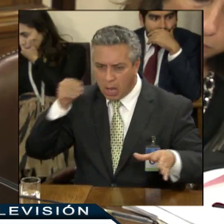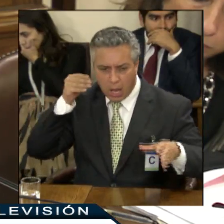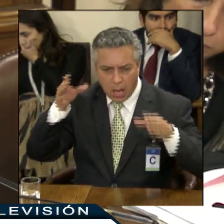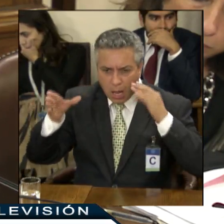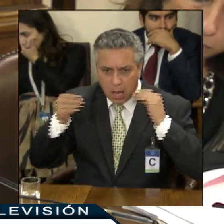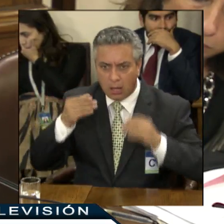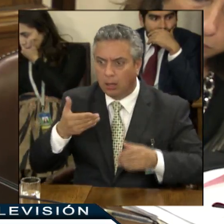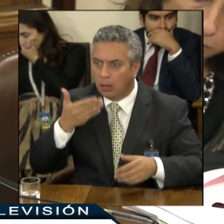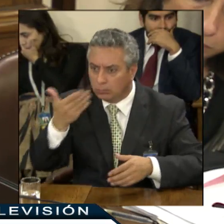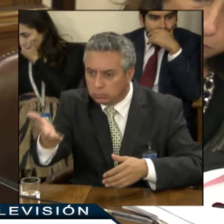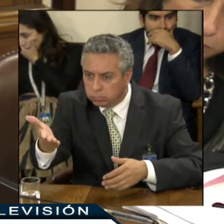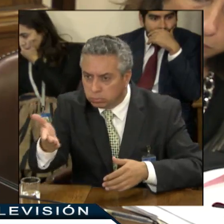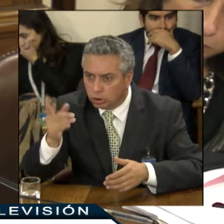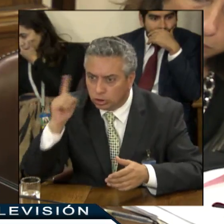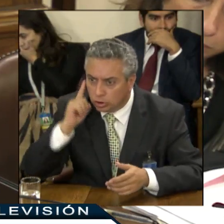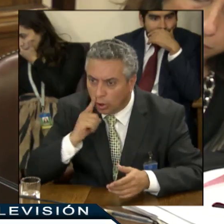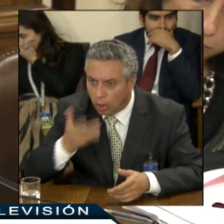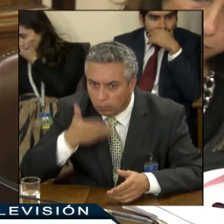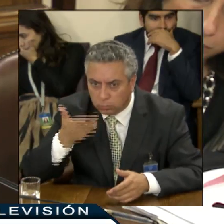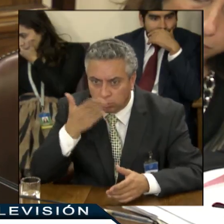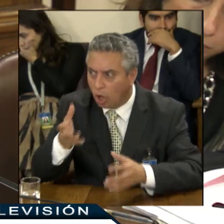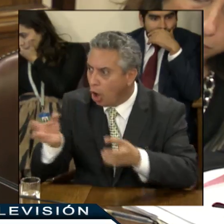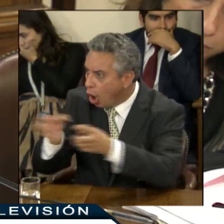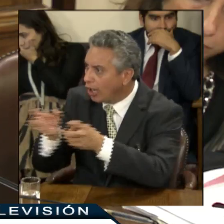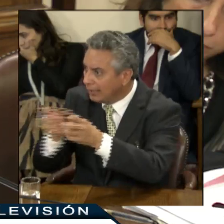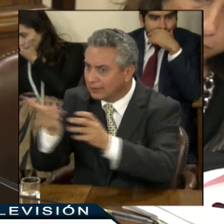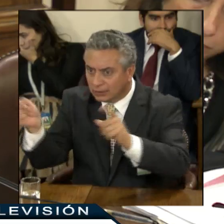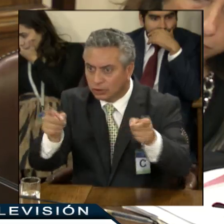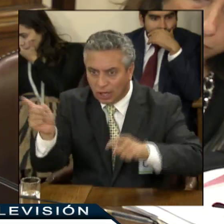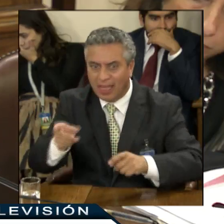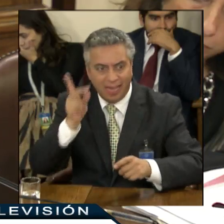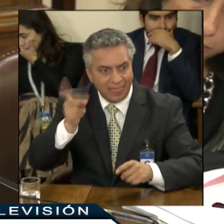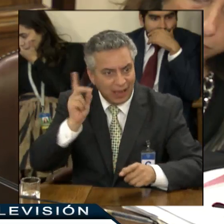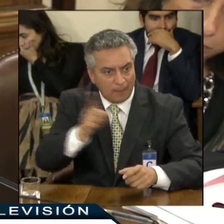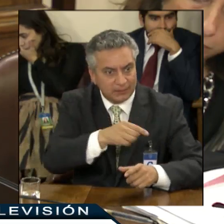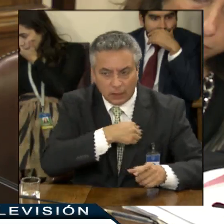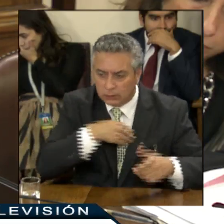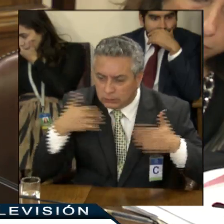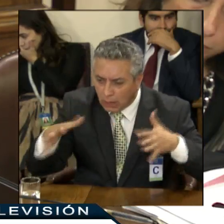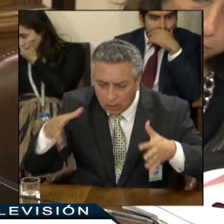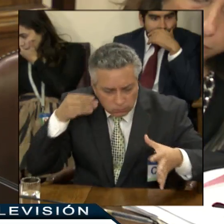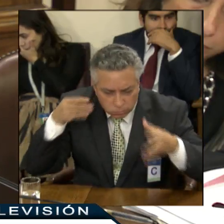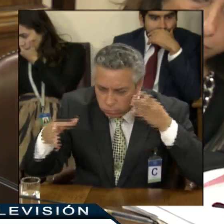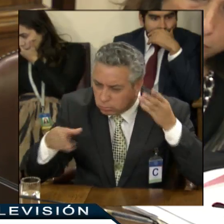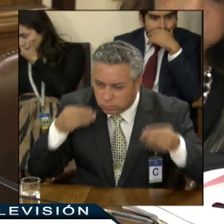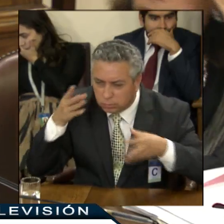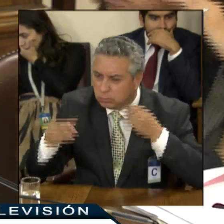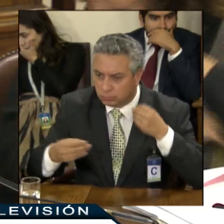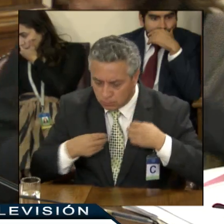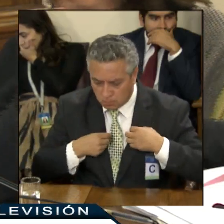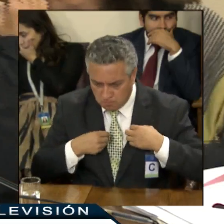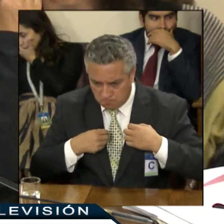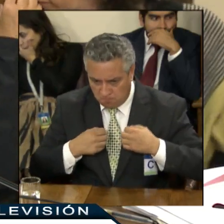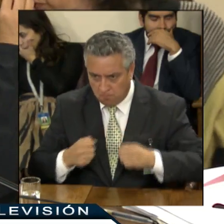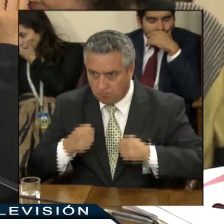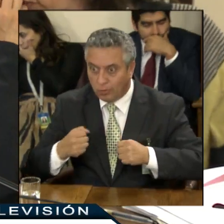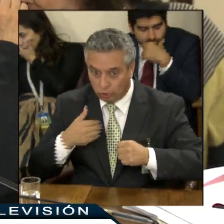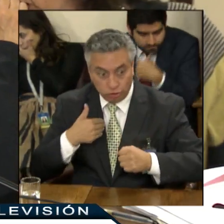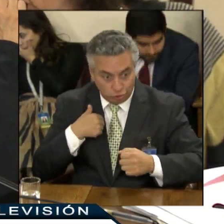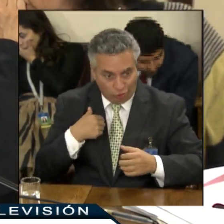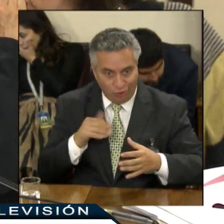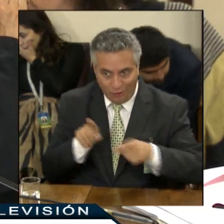de escuchar a la asociación de sordos de escuchar organizaciones No es cierto de la discapacidad que somos parte del